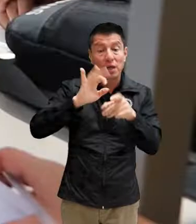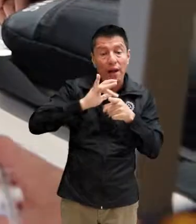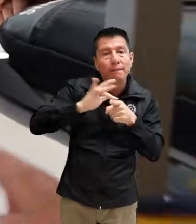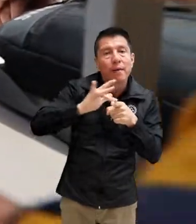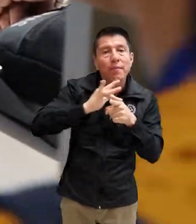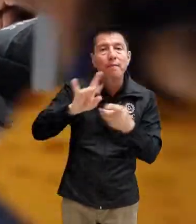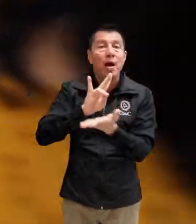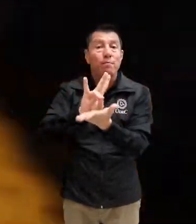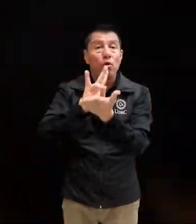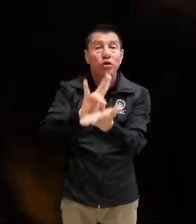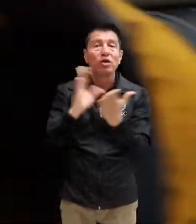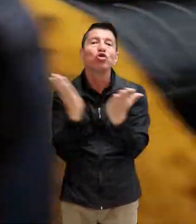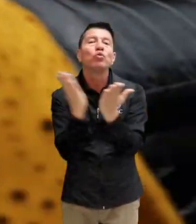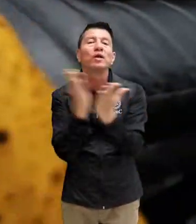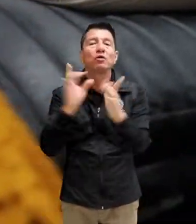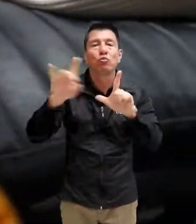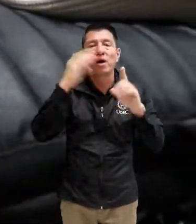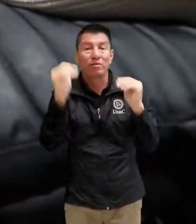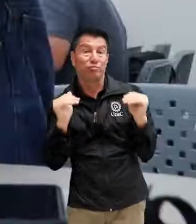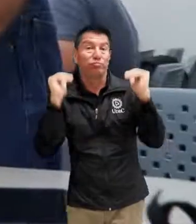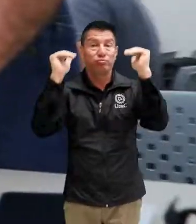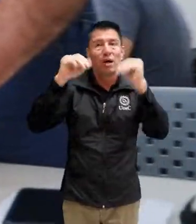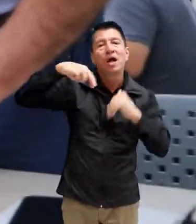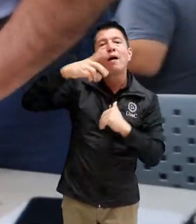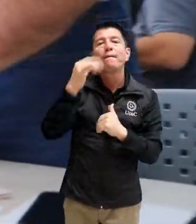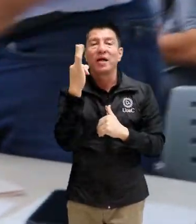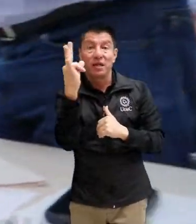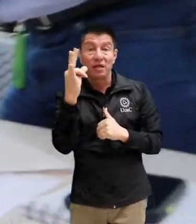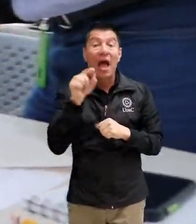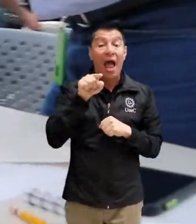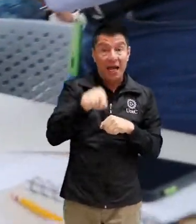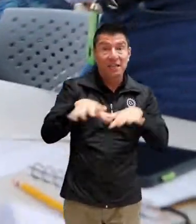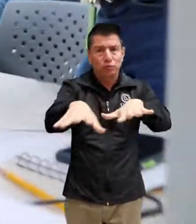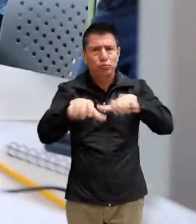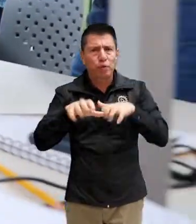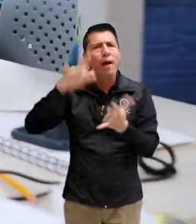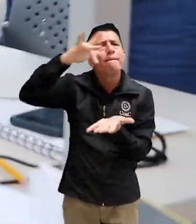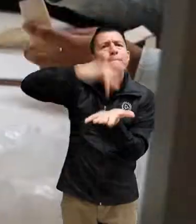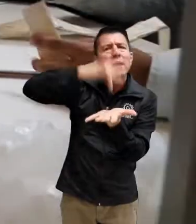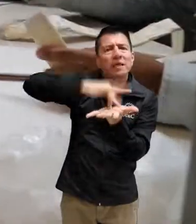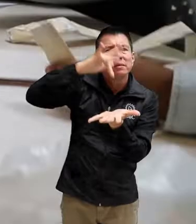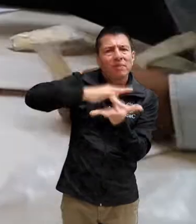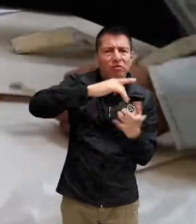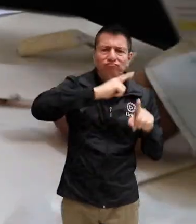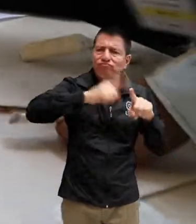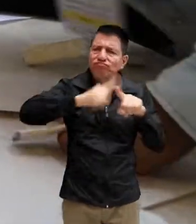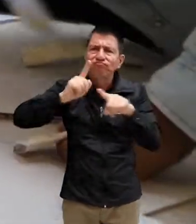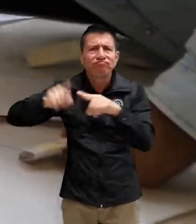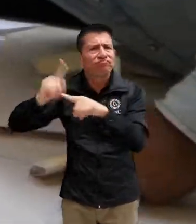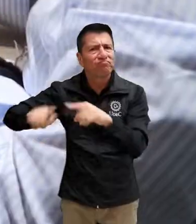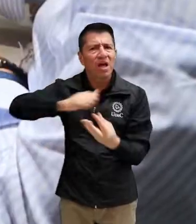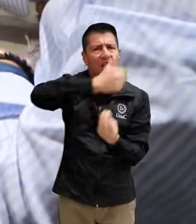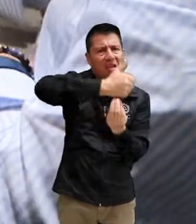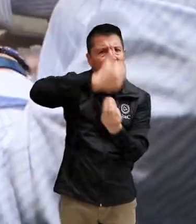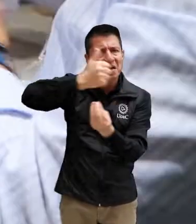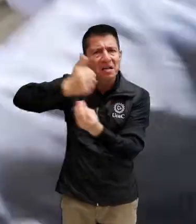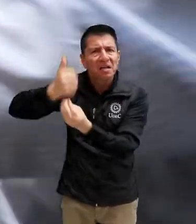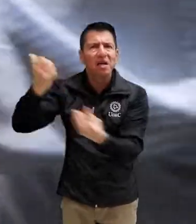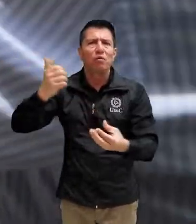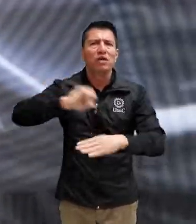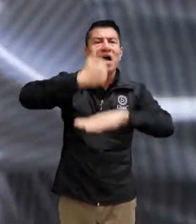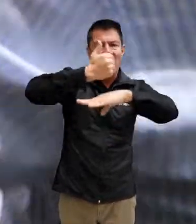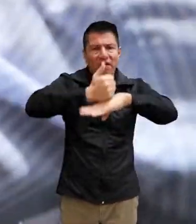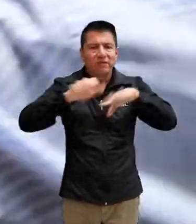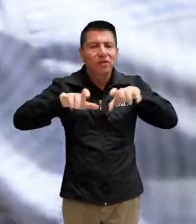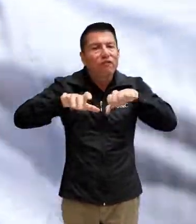modelo educativo digital transmoderno MEDIT. Este evento contó con la asistencia y participación de los directivos, jefes de oficina,